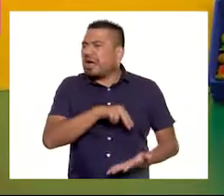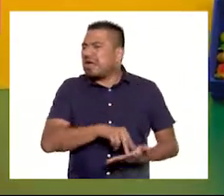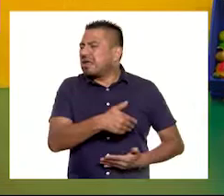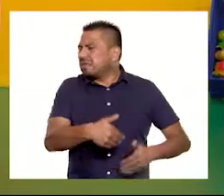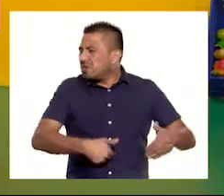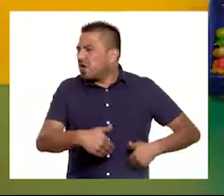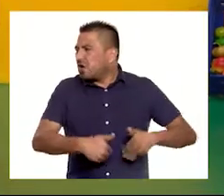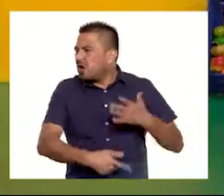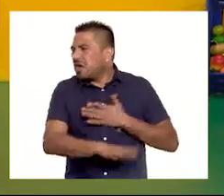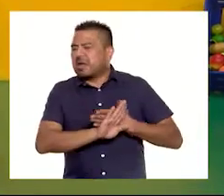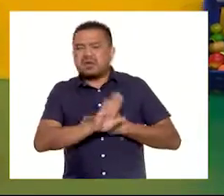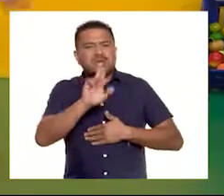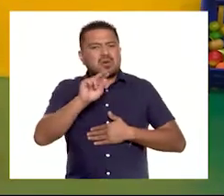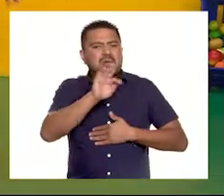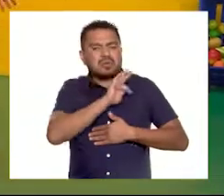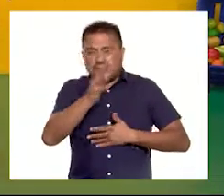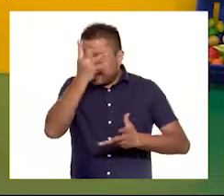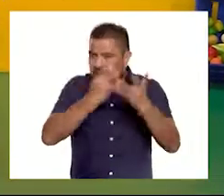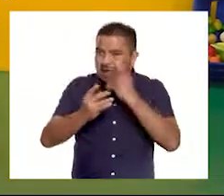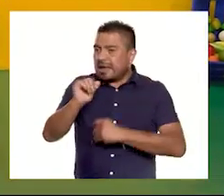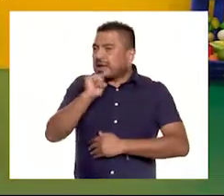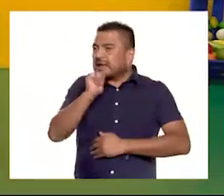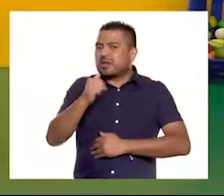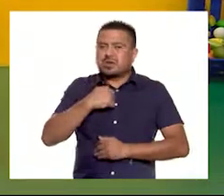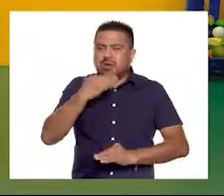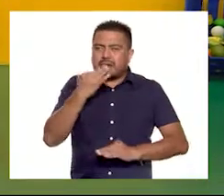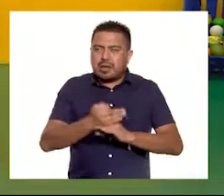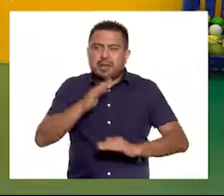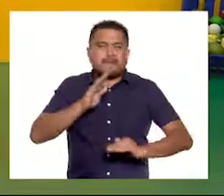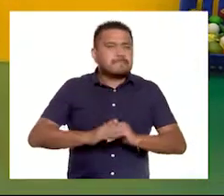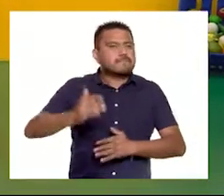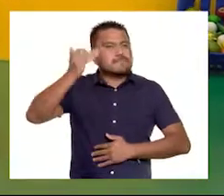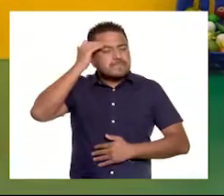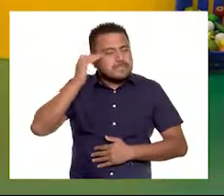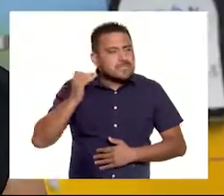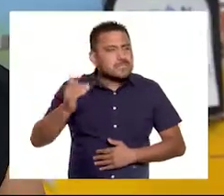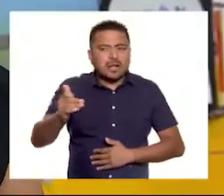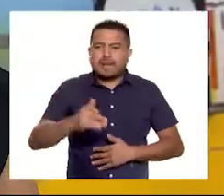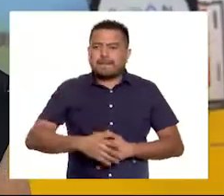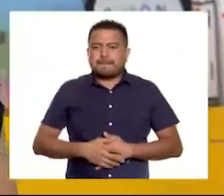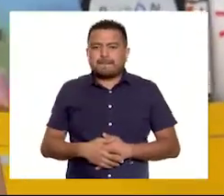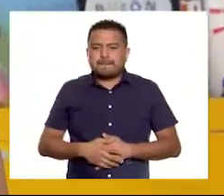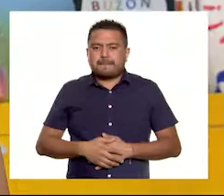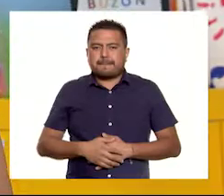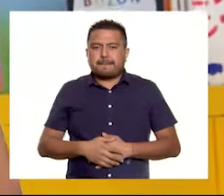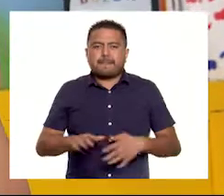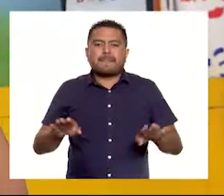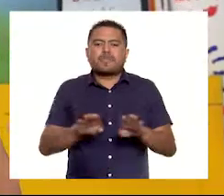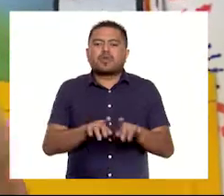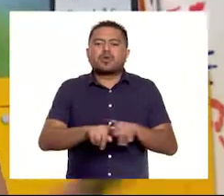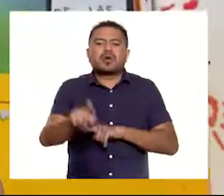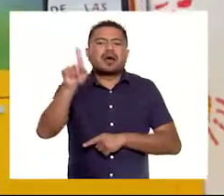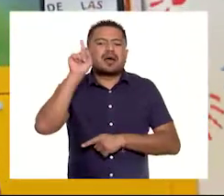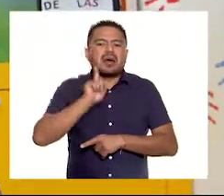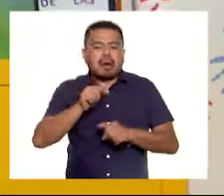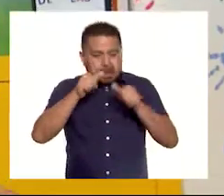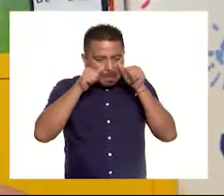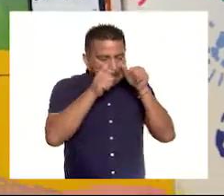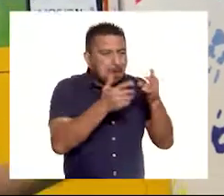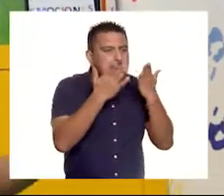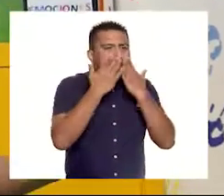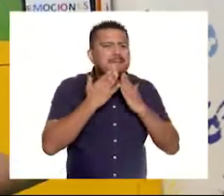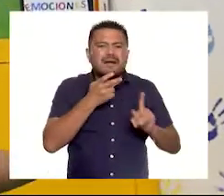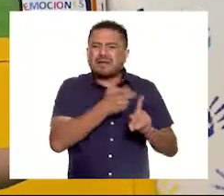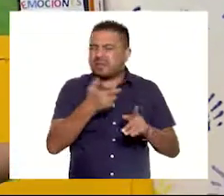vayamos a jugar, no voy a poder aprender nada y me voy a tardar mucho más. Como su hermana no le hacía caso y